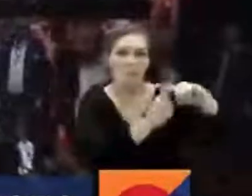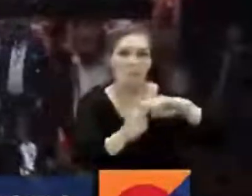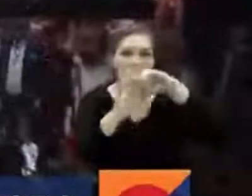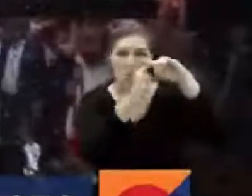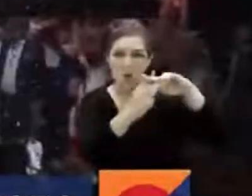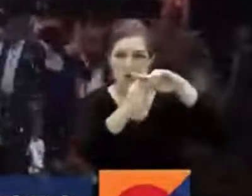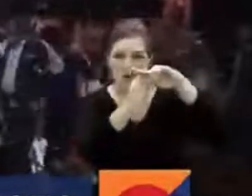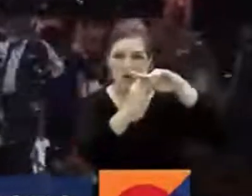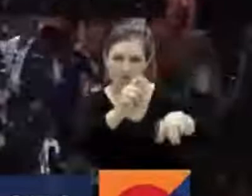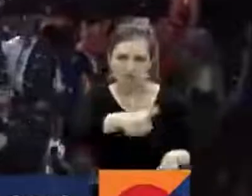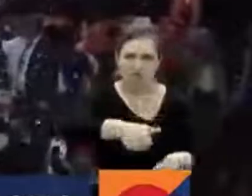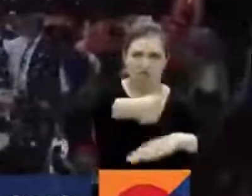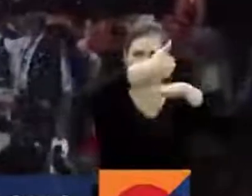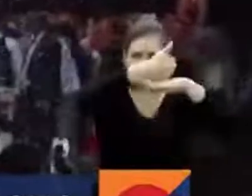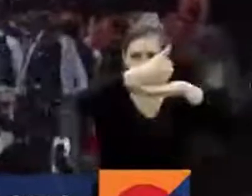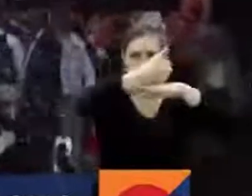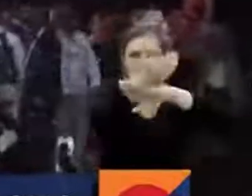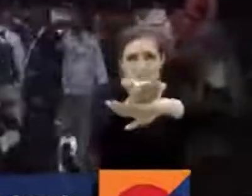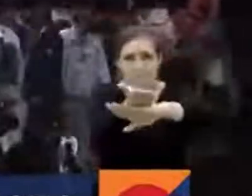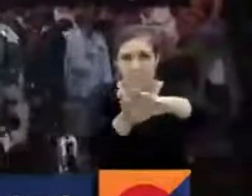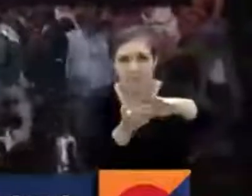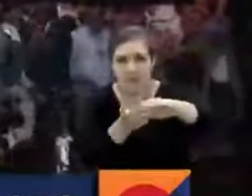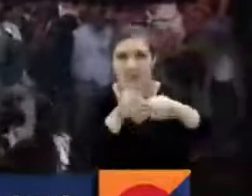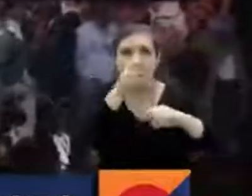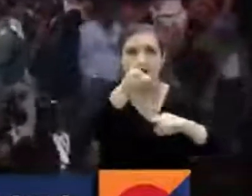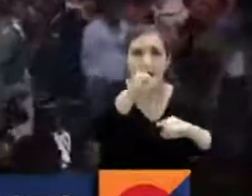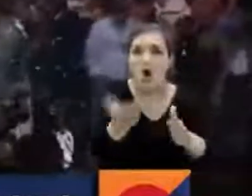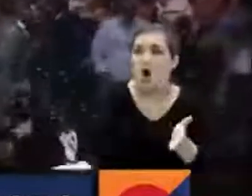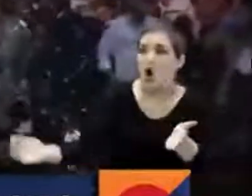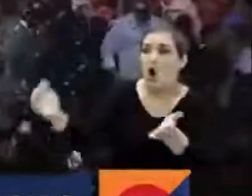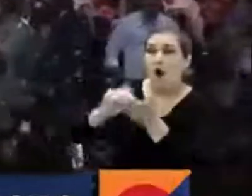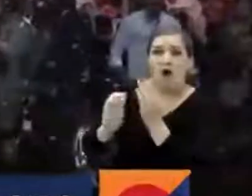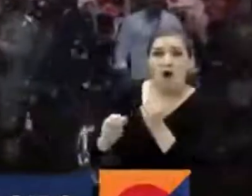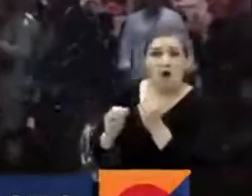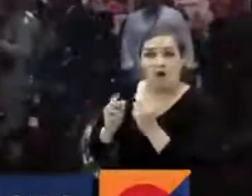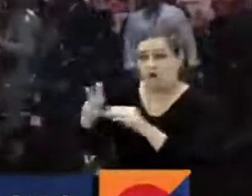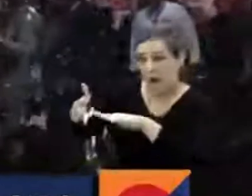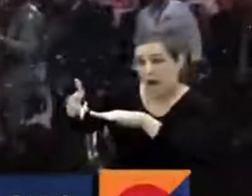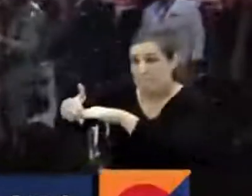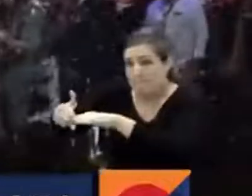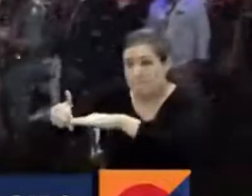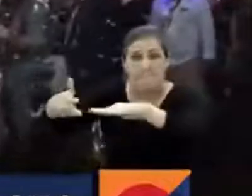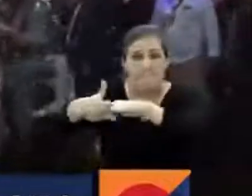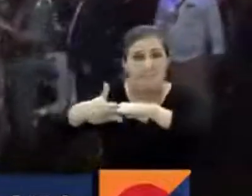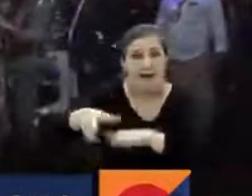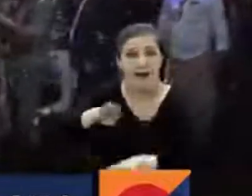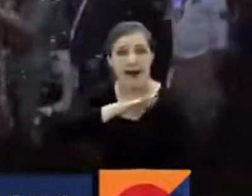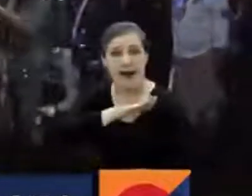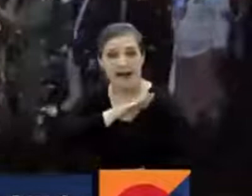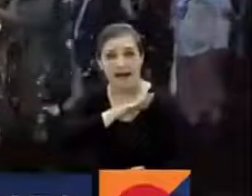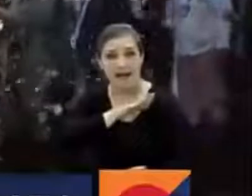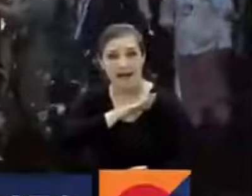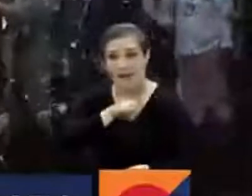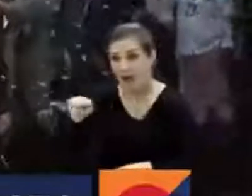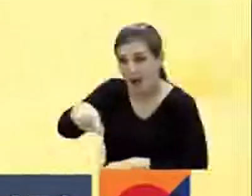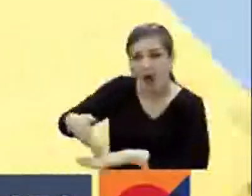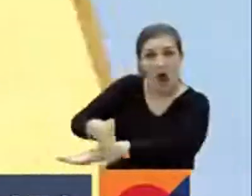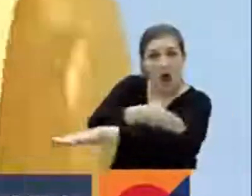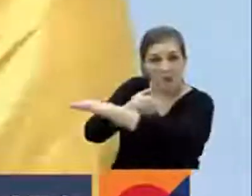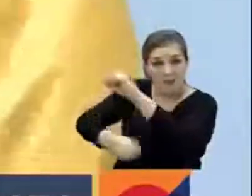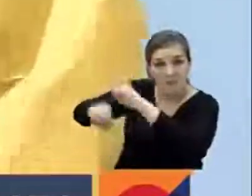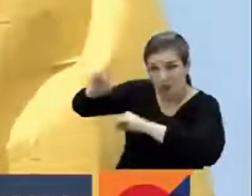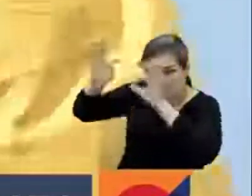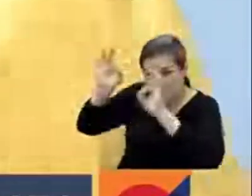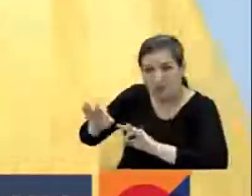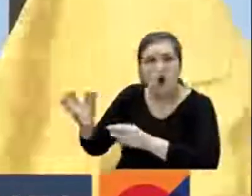de la Nación que restituyan sus puestos a los alcaldes de elección popular.